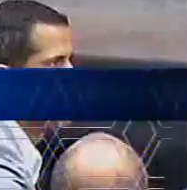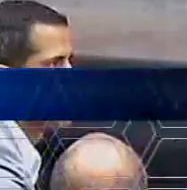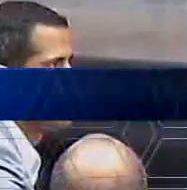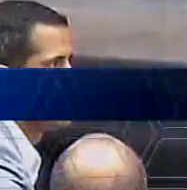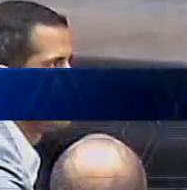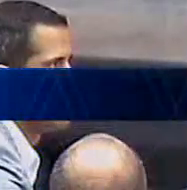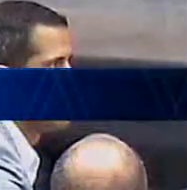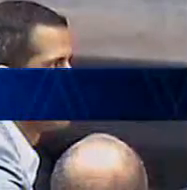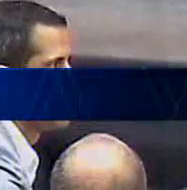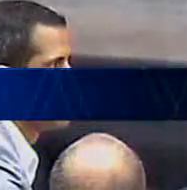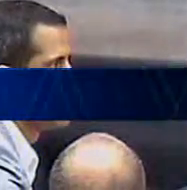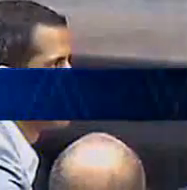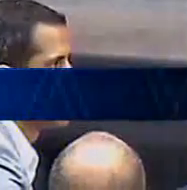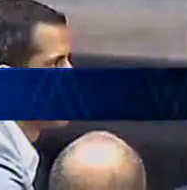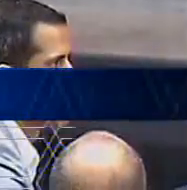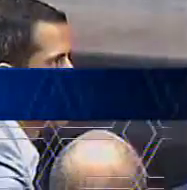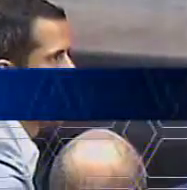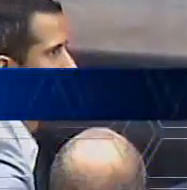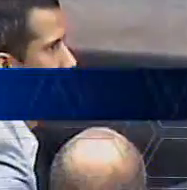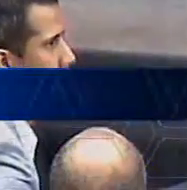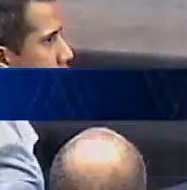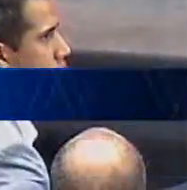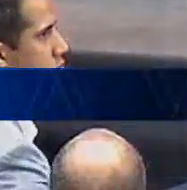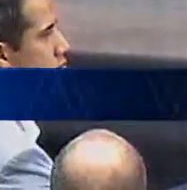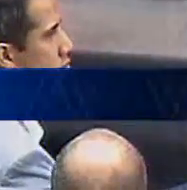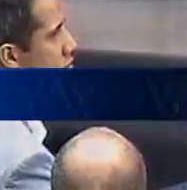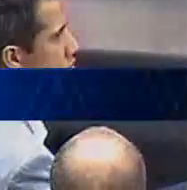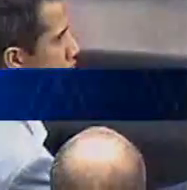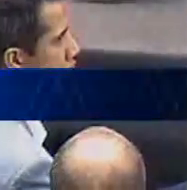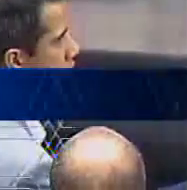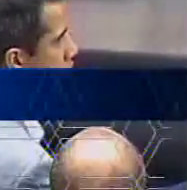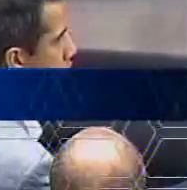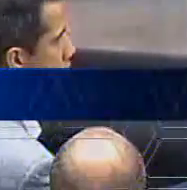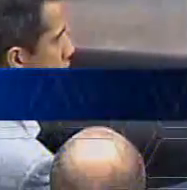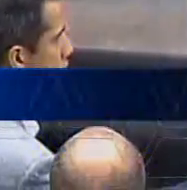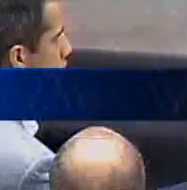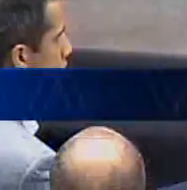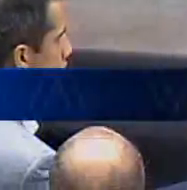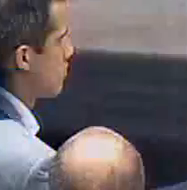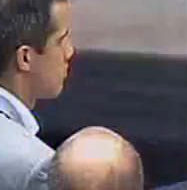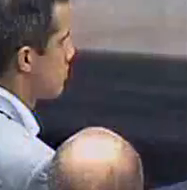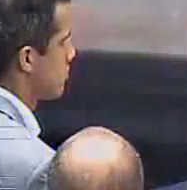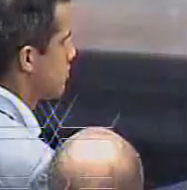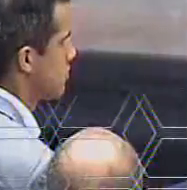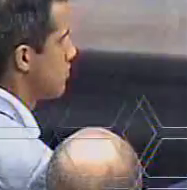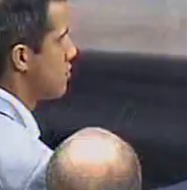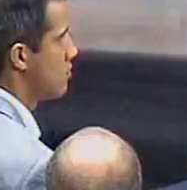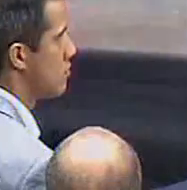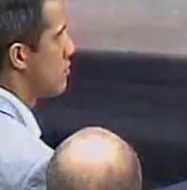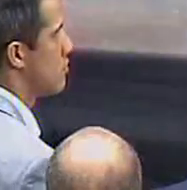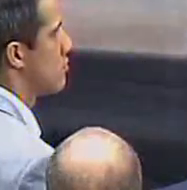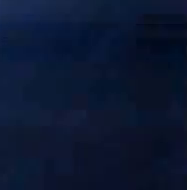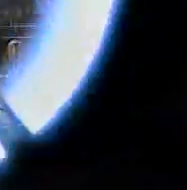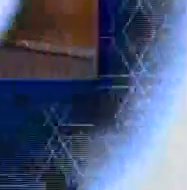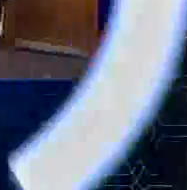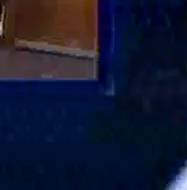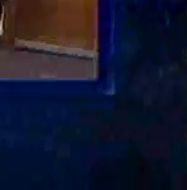Decisión nula. Luis Florido aseguró que se debe modificar la Constitución para retirar a Venezuela de la OEA.